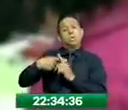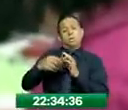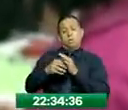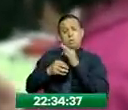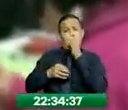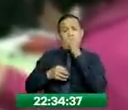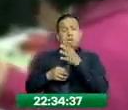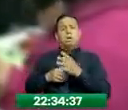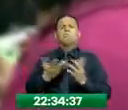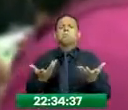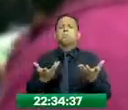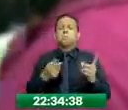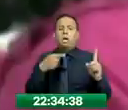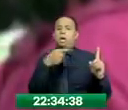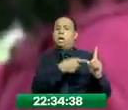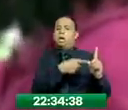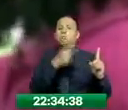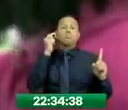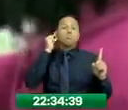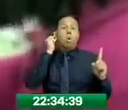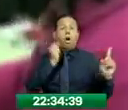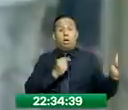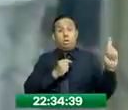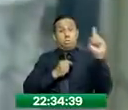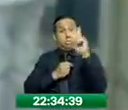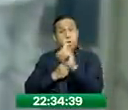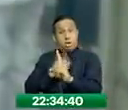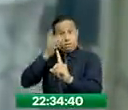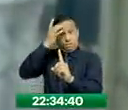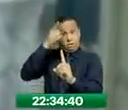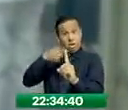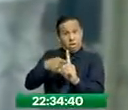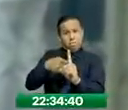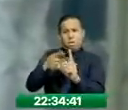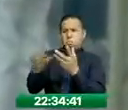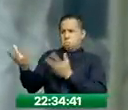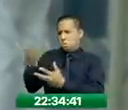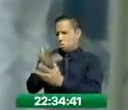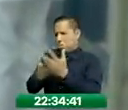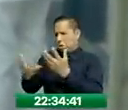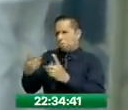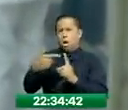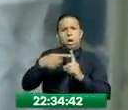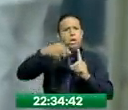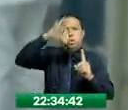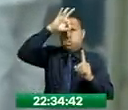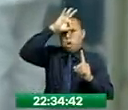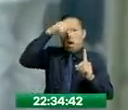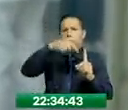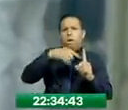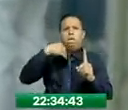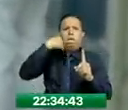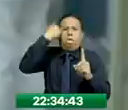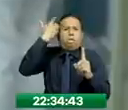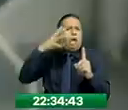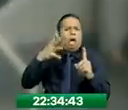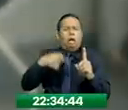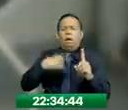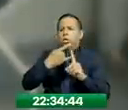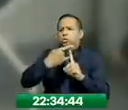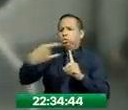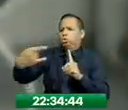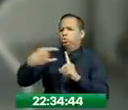se habría dado por parte de una paciente quien ya fue derivada al hospital del norte sin embargo otros profesionales en salud ingresaron en cuarentena a la espera de